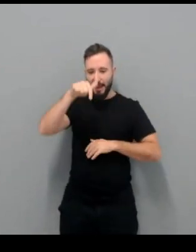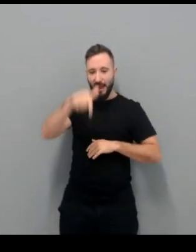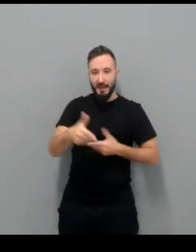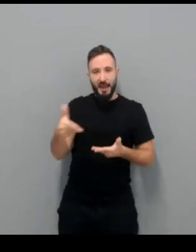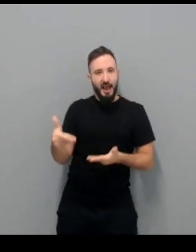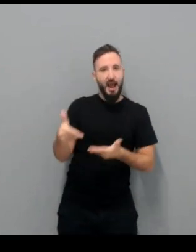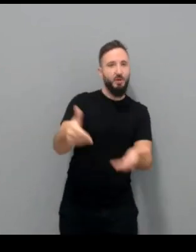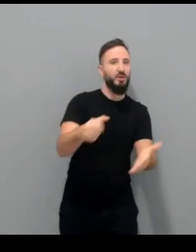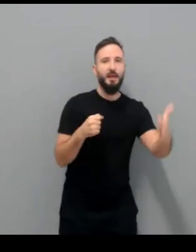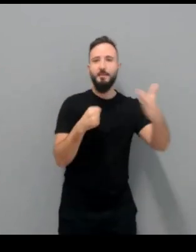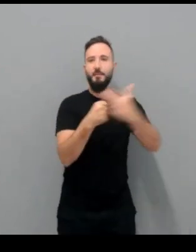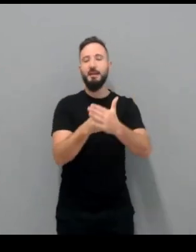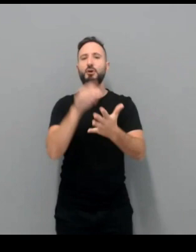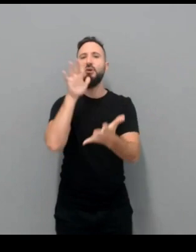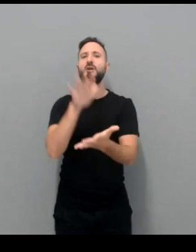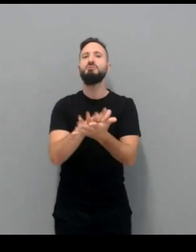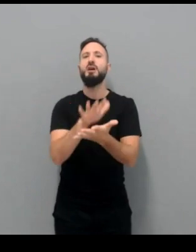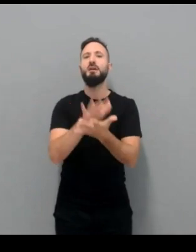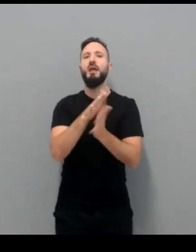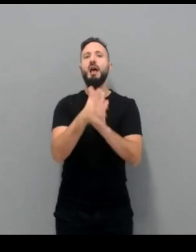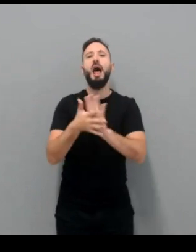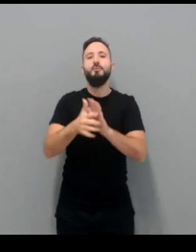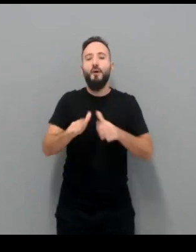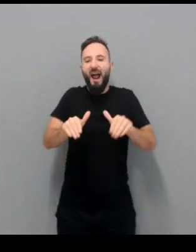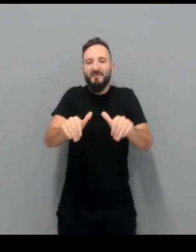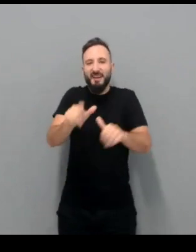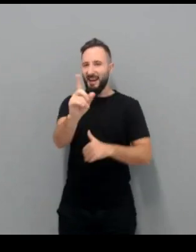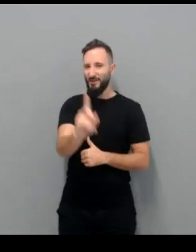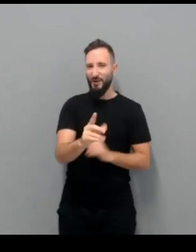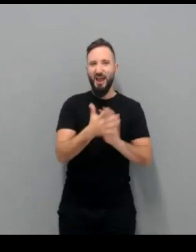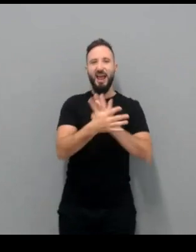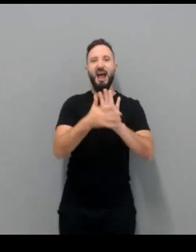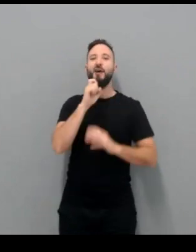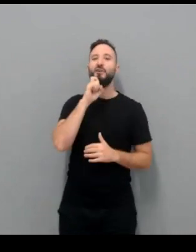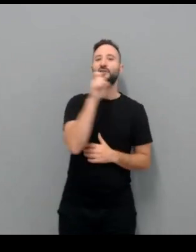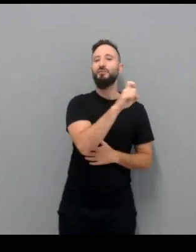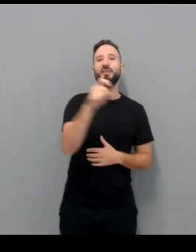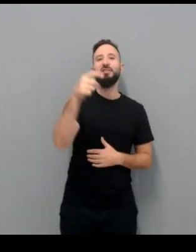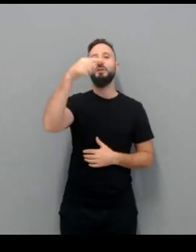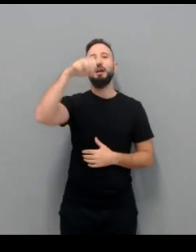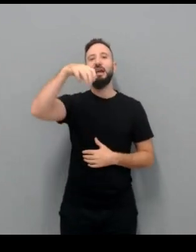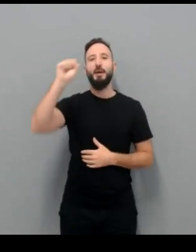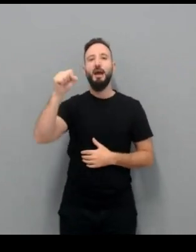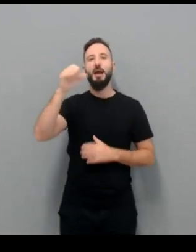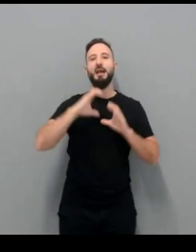ayudar. Tranquilos, que no hablo de la alfarería, hablo de la Fundación Gema Canales.